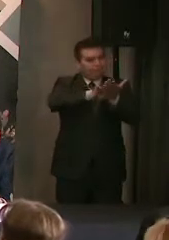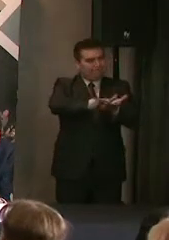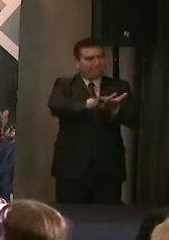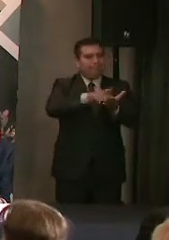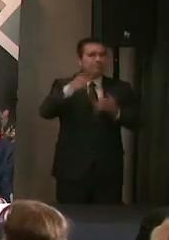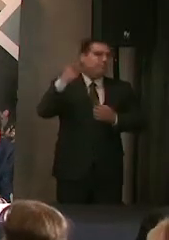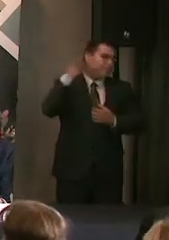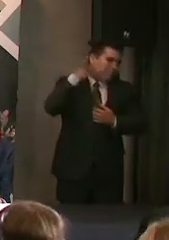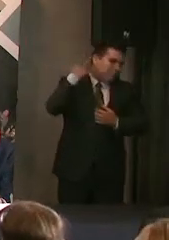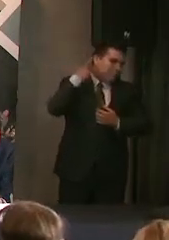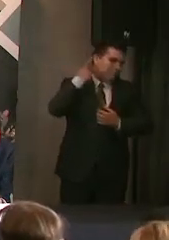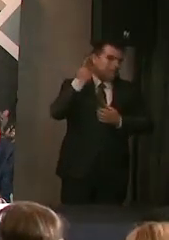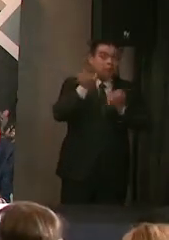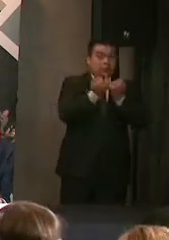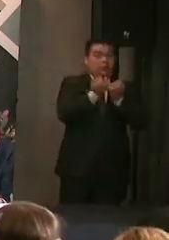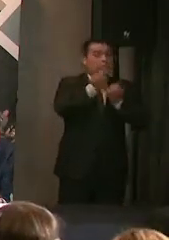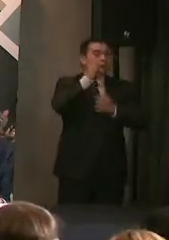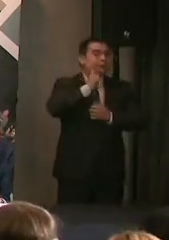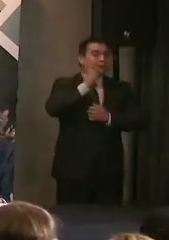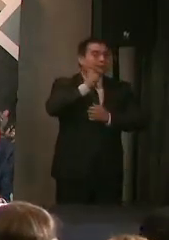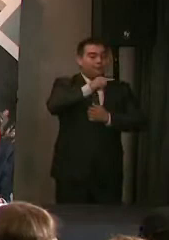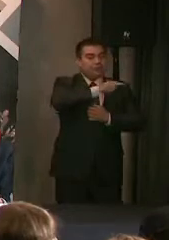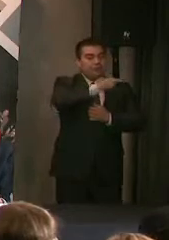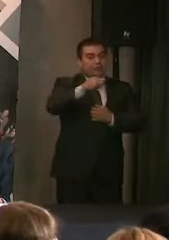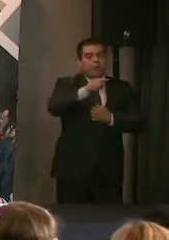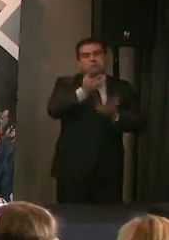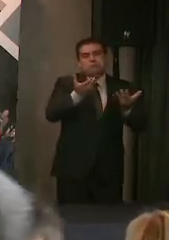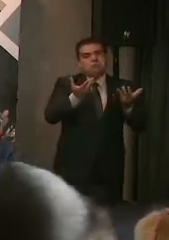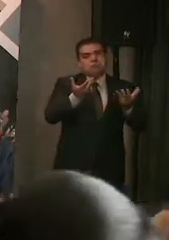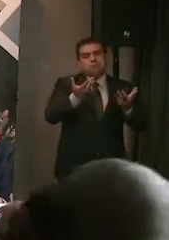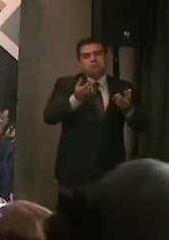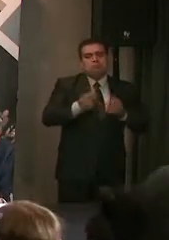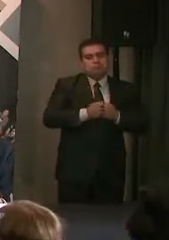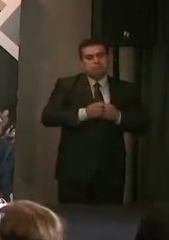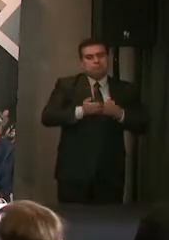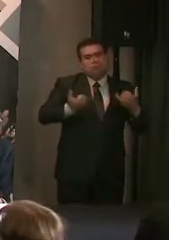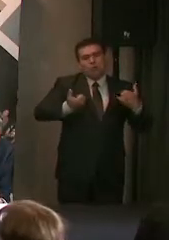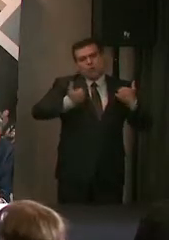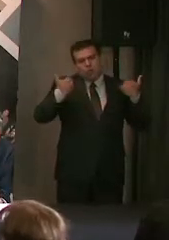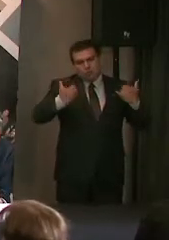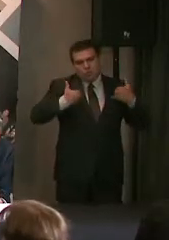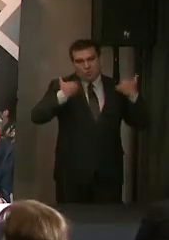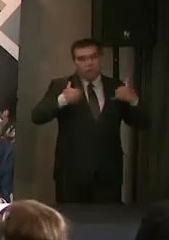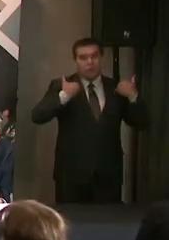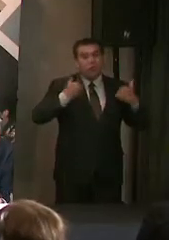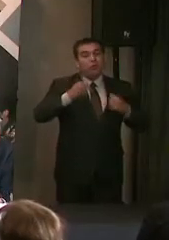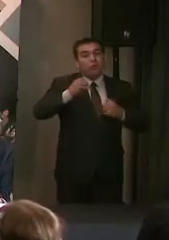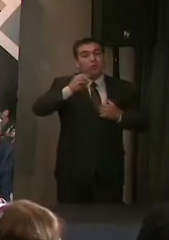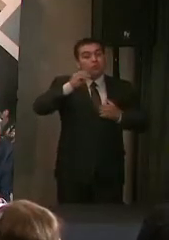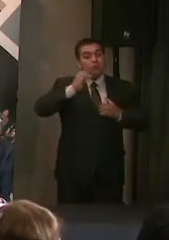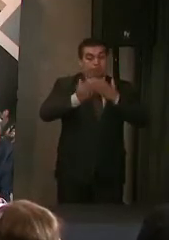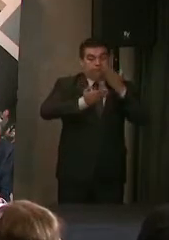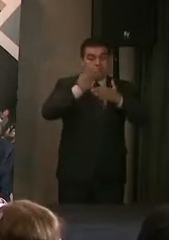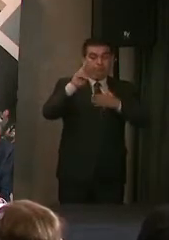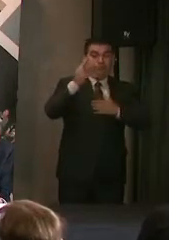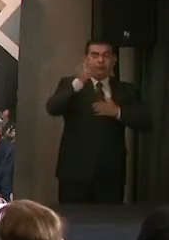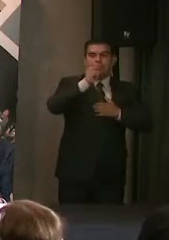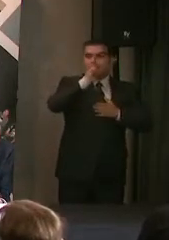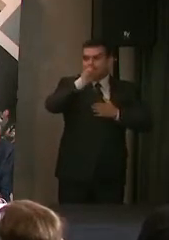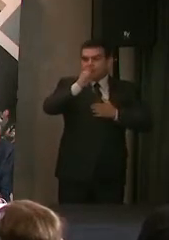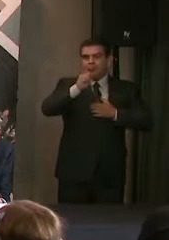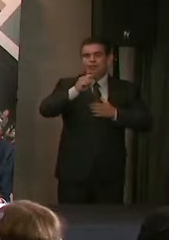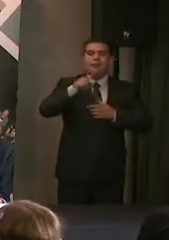de ciudadanas que no tienen militancia, de juventud y de mujeres de comunidades